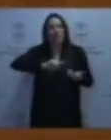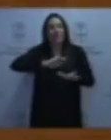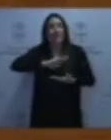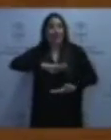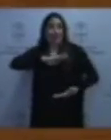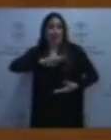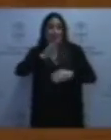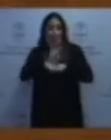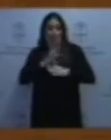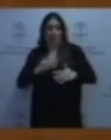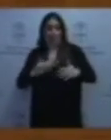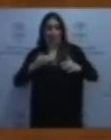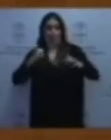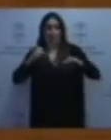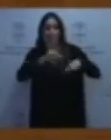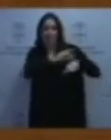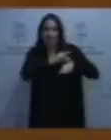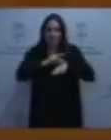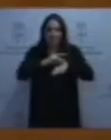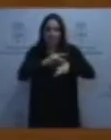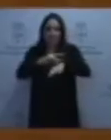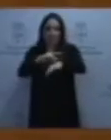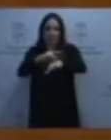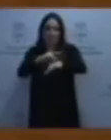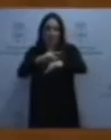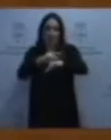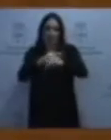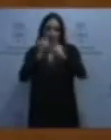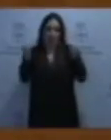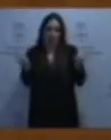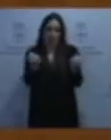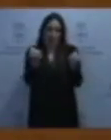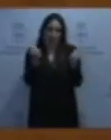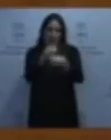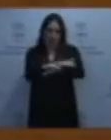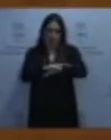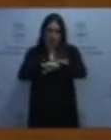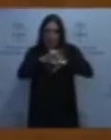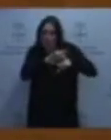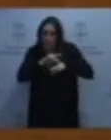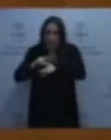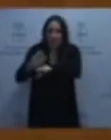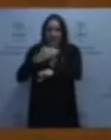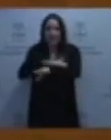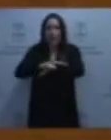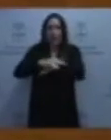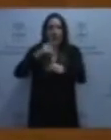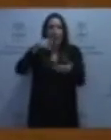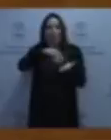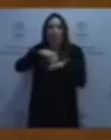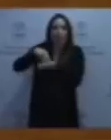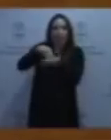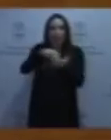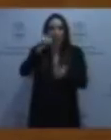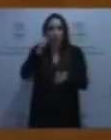Parlamento de dirigir la acción del Gobierno, señor Lastra, de guiarlo cuando se desperdiga y de llendarlo al camino correcto,